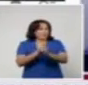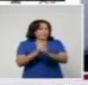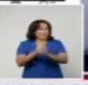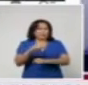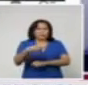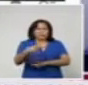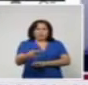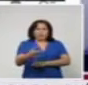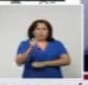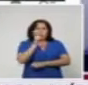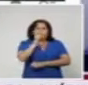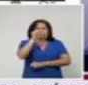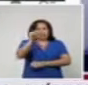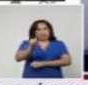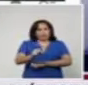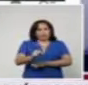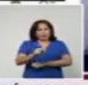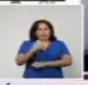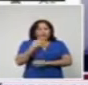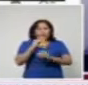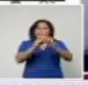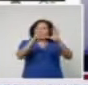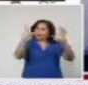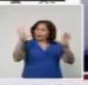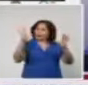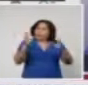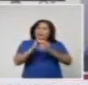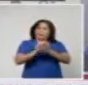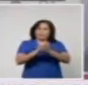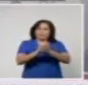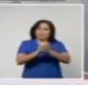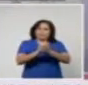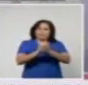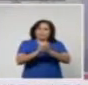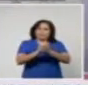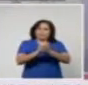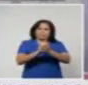Héctor Ahmed Velázquez. Muy buenos días, colega. Adelante.